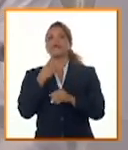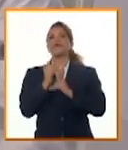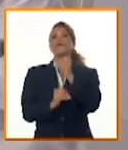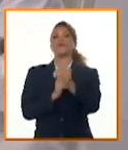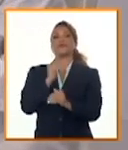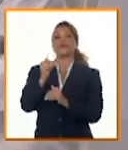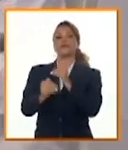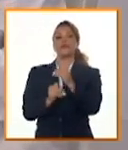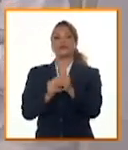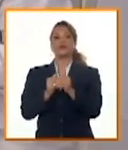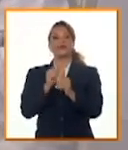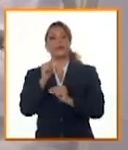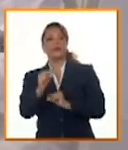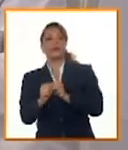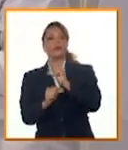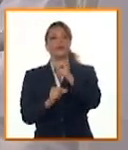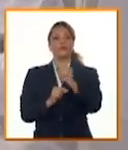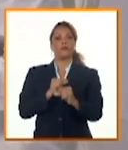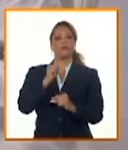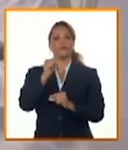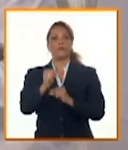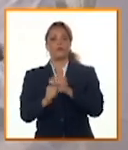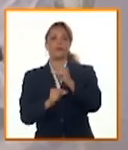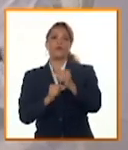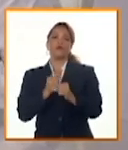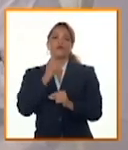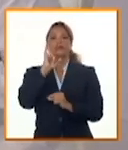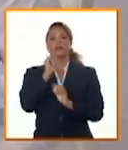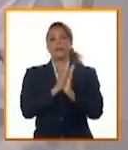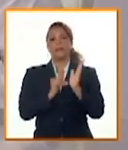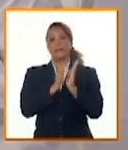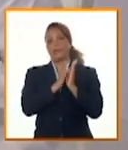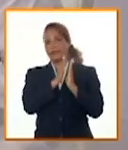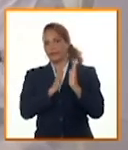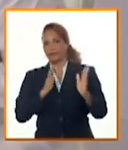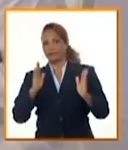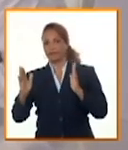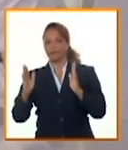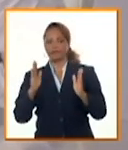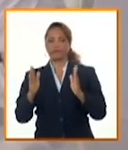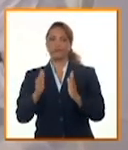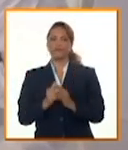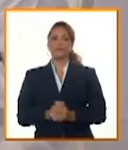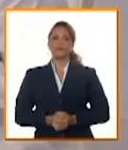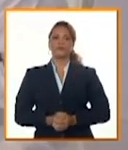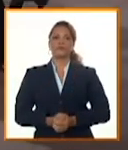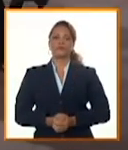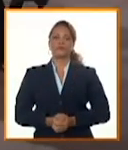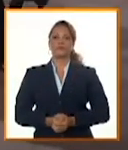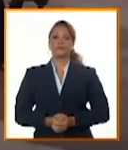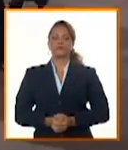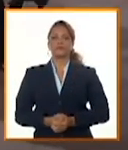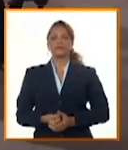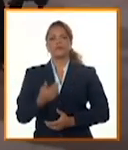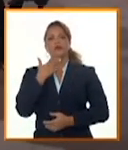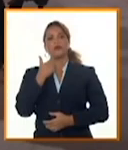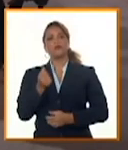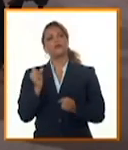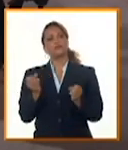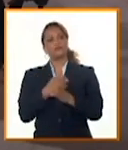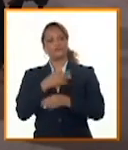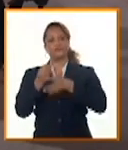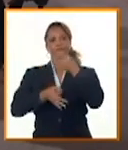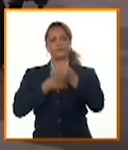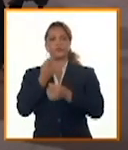es un proceso gradual va a ir construyéndose durante todo este periodo con el esfuerzo mancomunado de todos es bueno que usted aclare eso porque